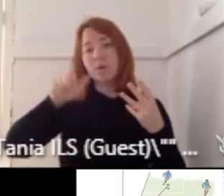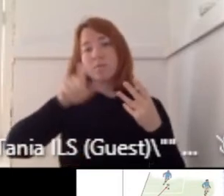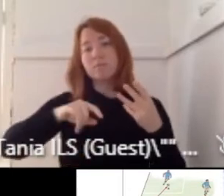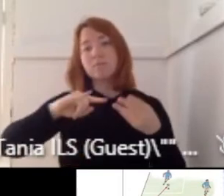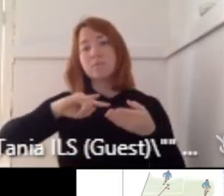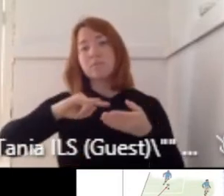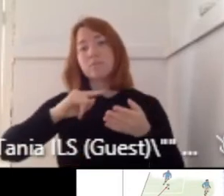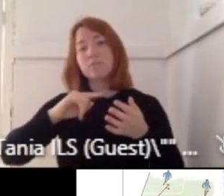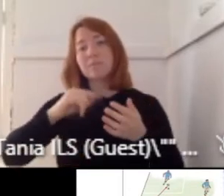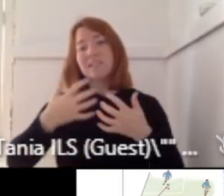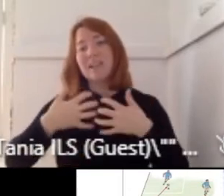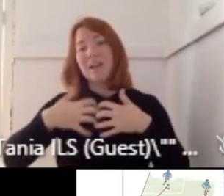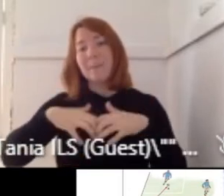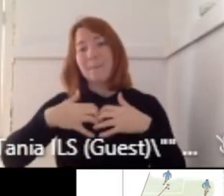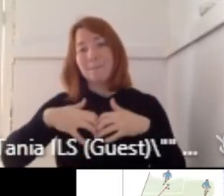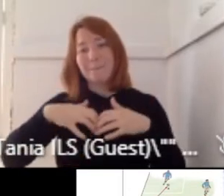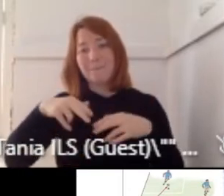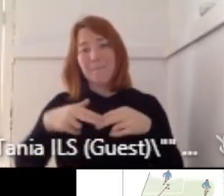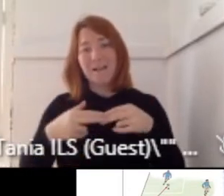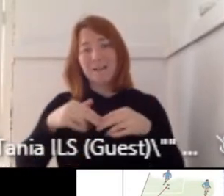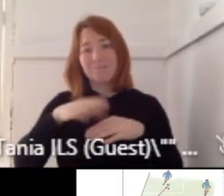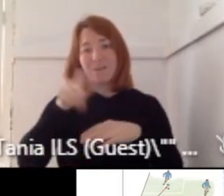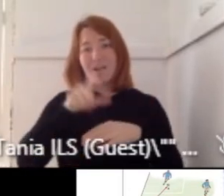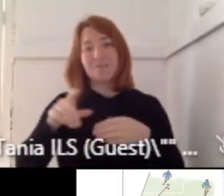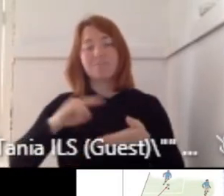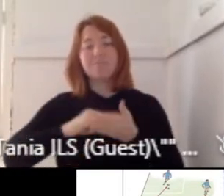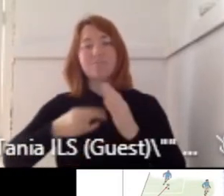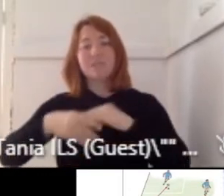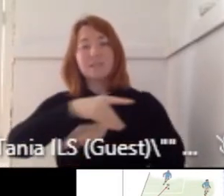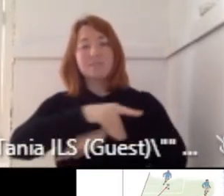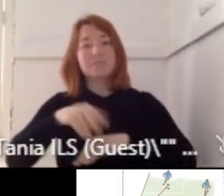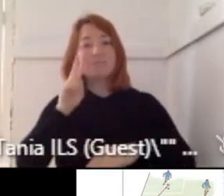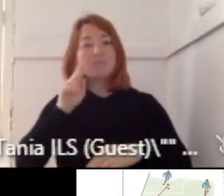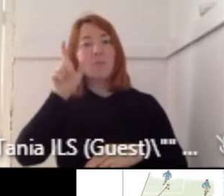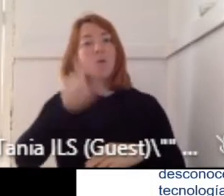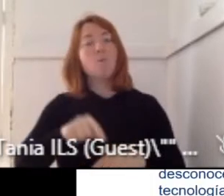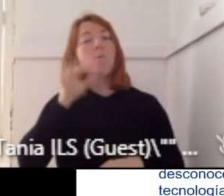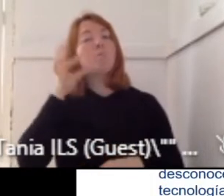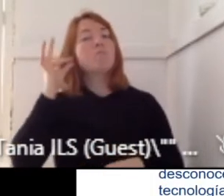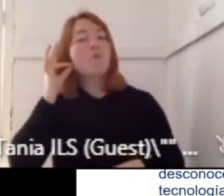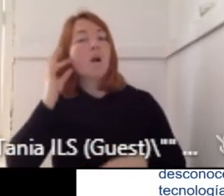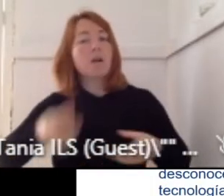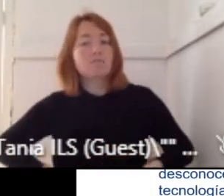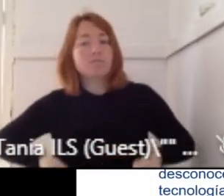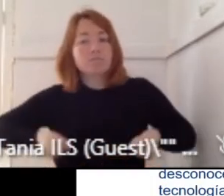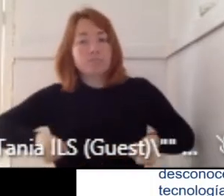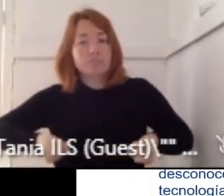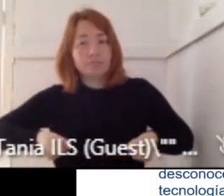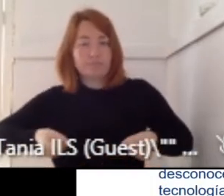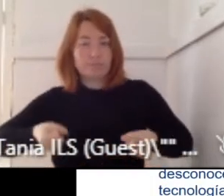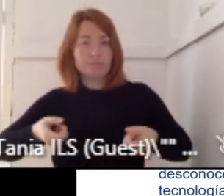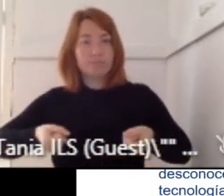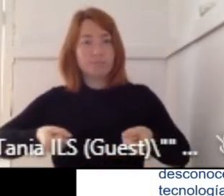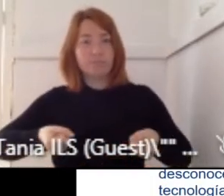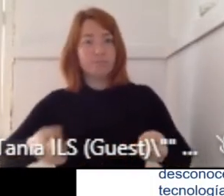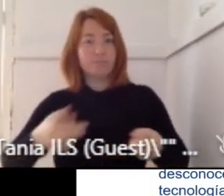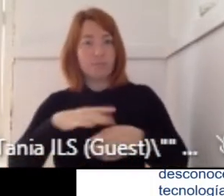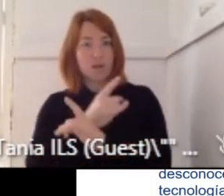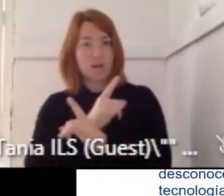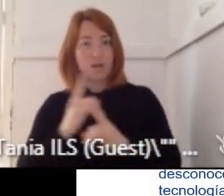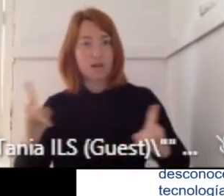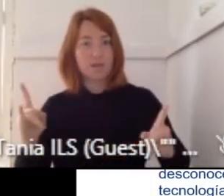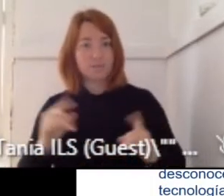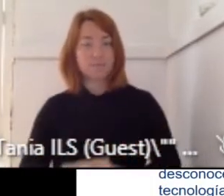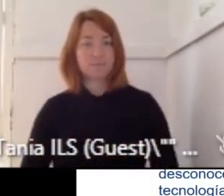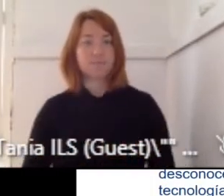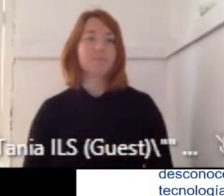que es un clásico. Vemos a esta jardinera llevando un peso. Y para facilitar